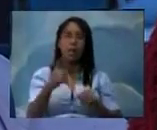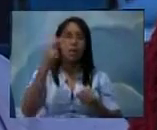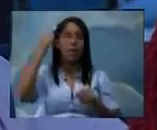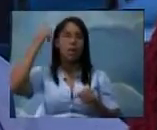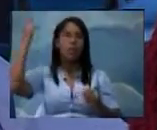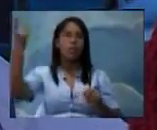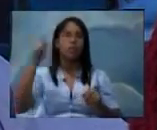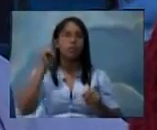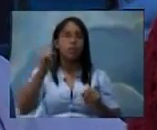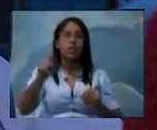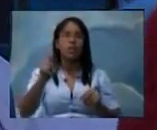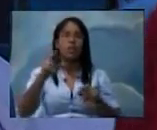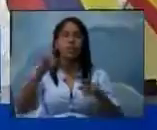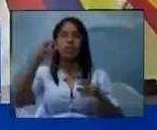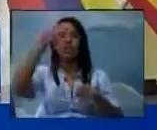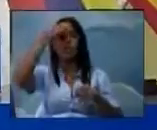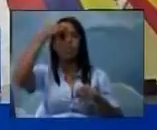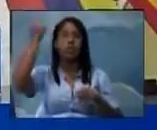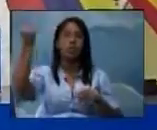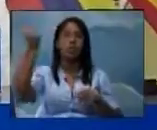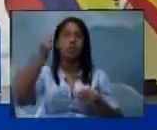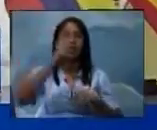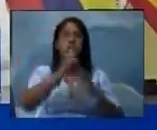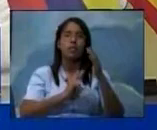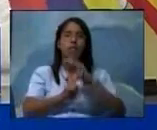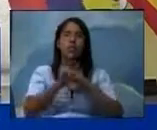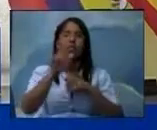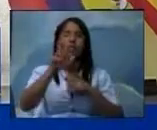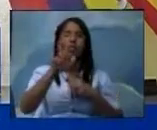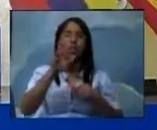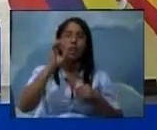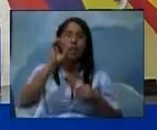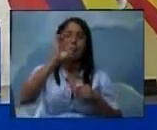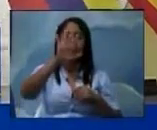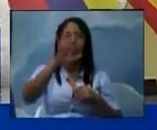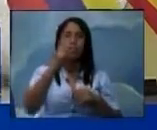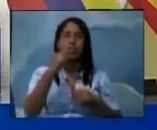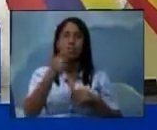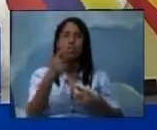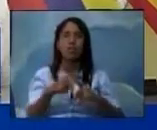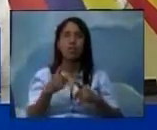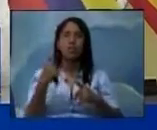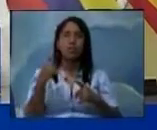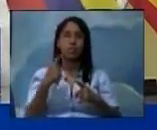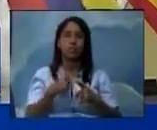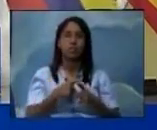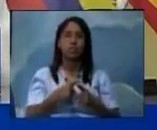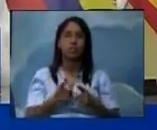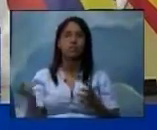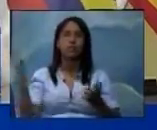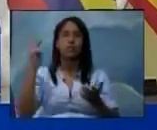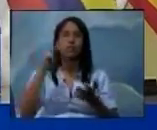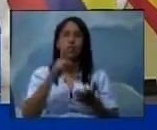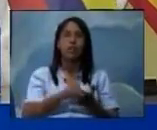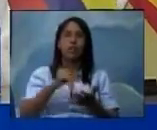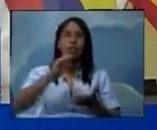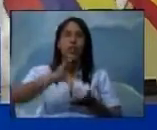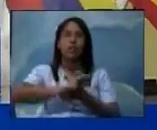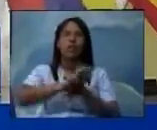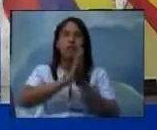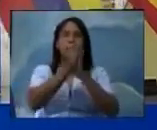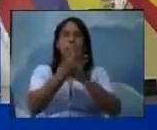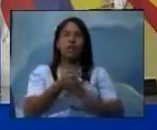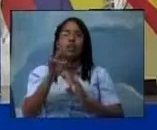el sueño que a él se le había olvidado? Versículo 35. Entonces fueron